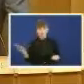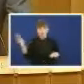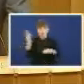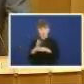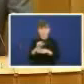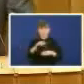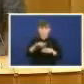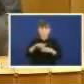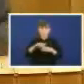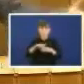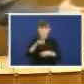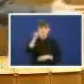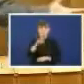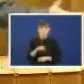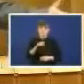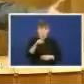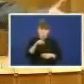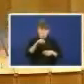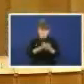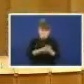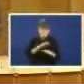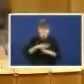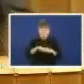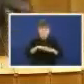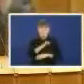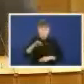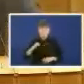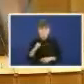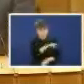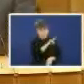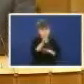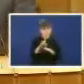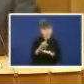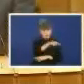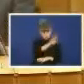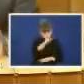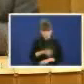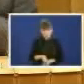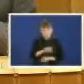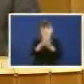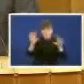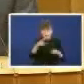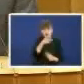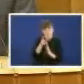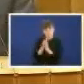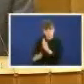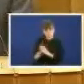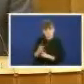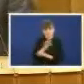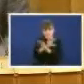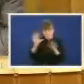plazas valeiras da rede privada de centro de día. Vostedes non me engañan a ninguén vostedes claro explica con podo claridade